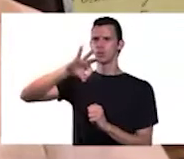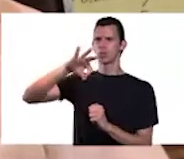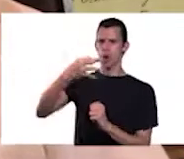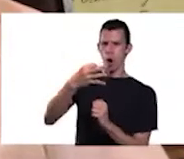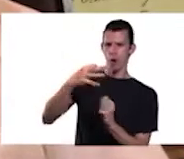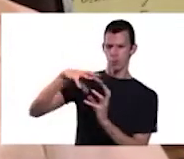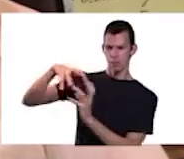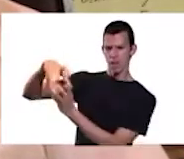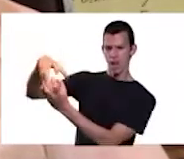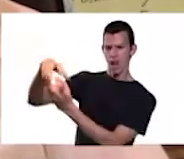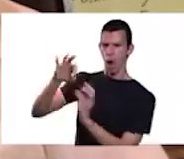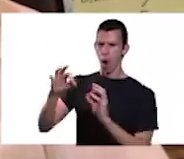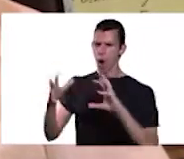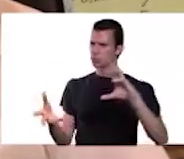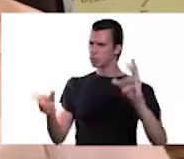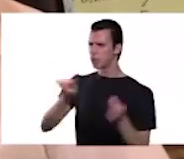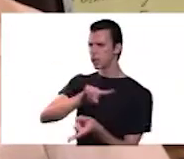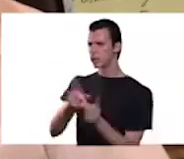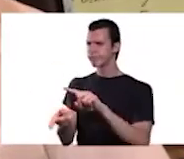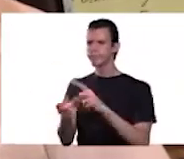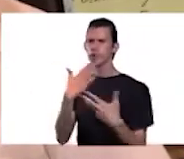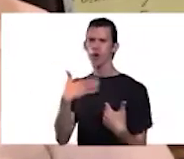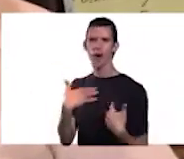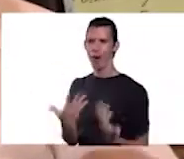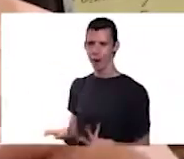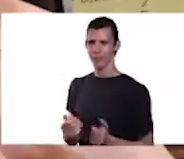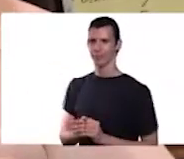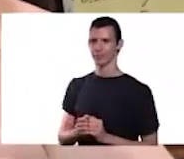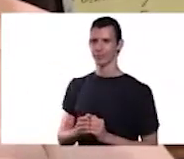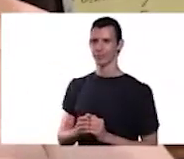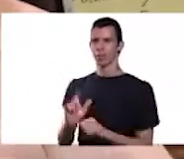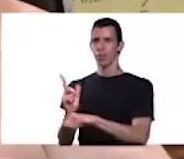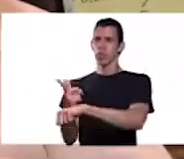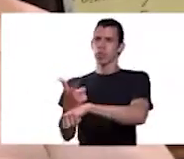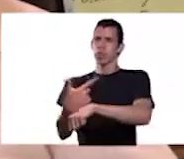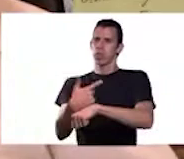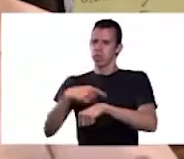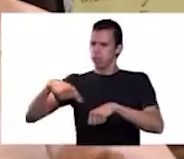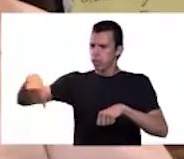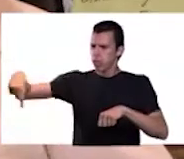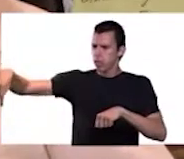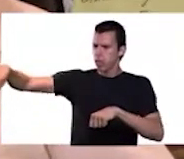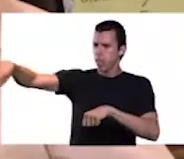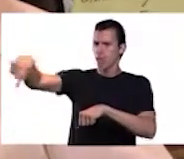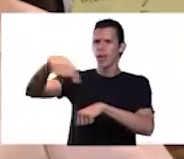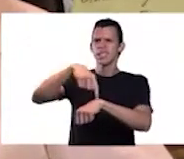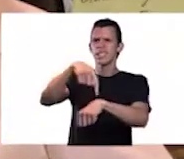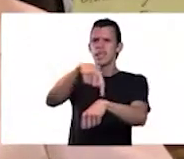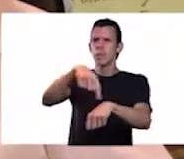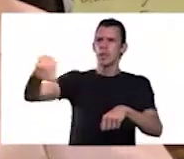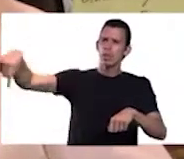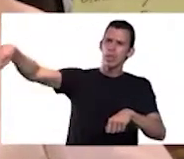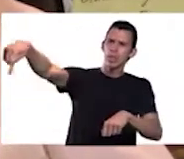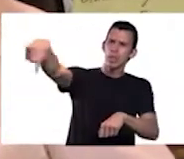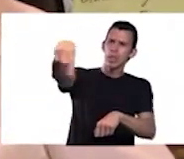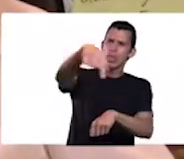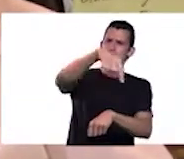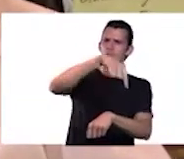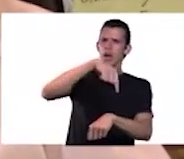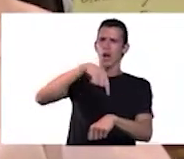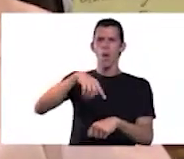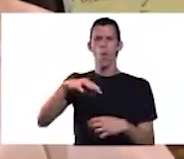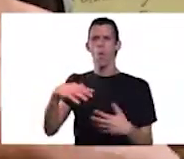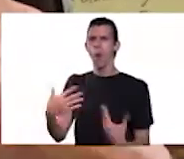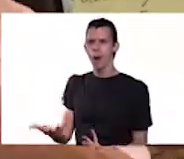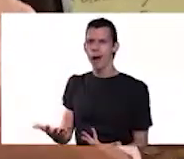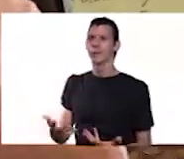cuánto dura ese movimiento y además también van a hablar de cuáles son sus consecuencias, diferentes en cada